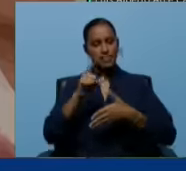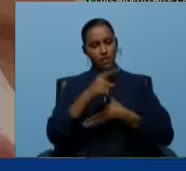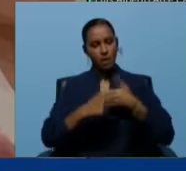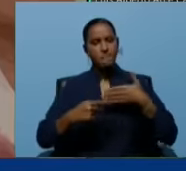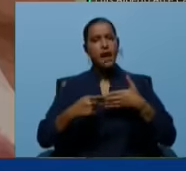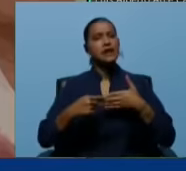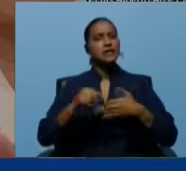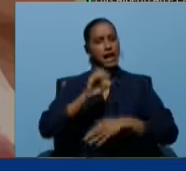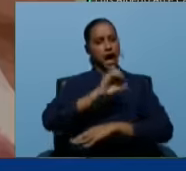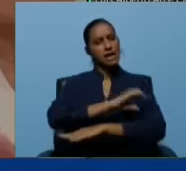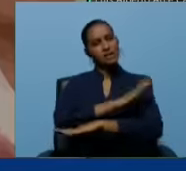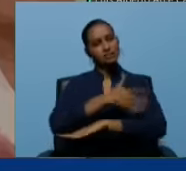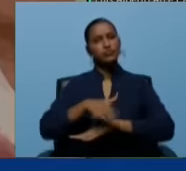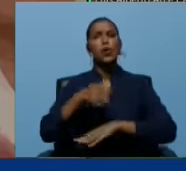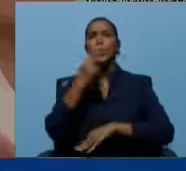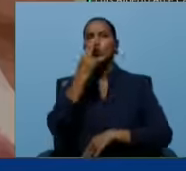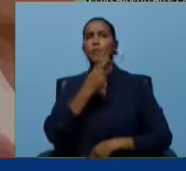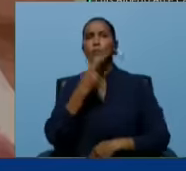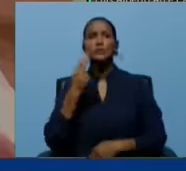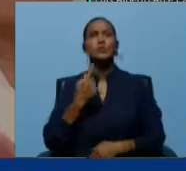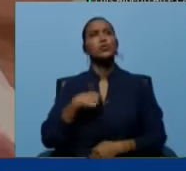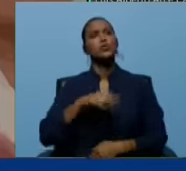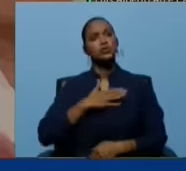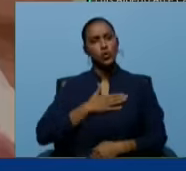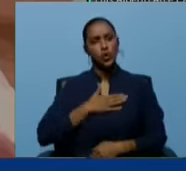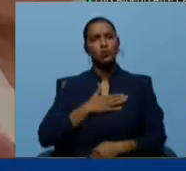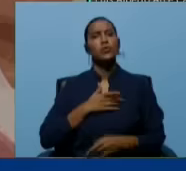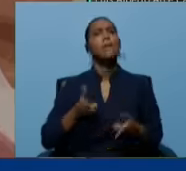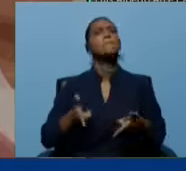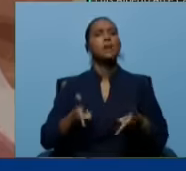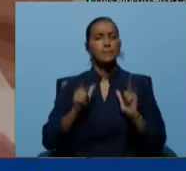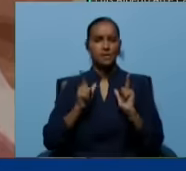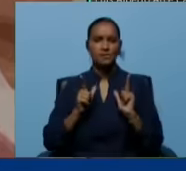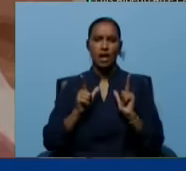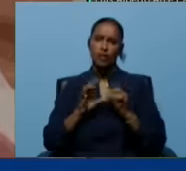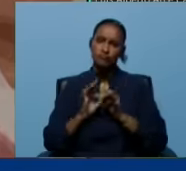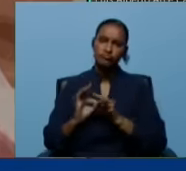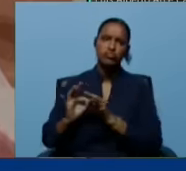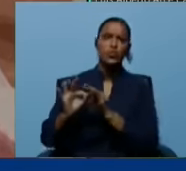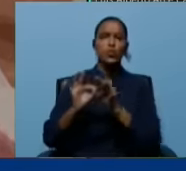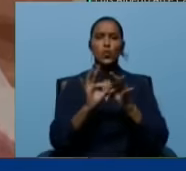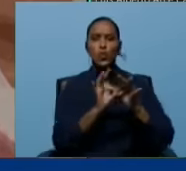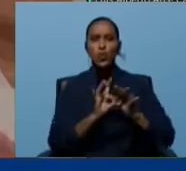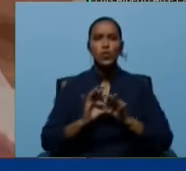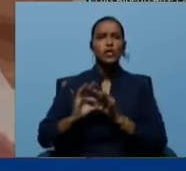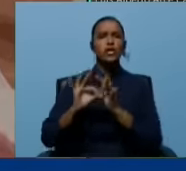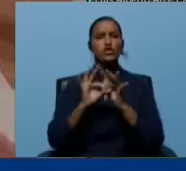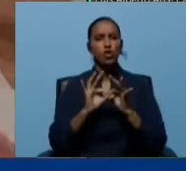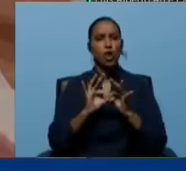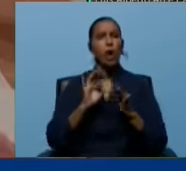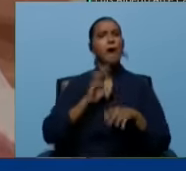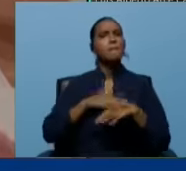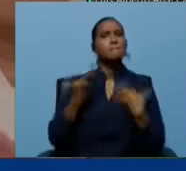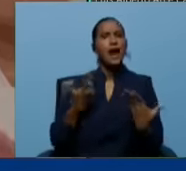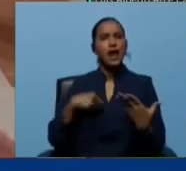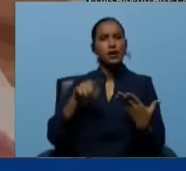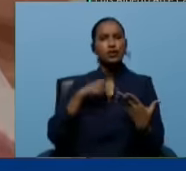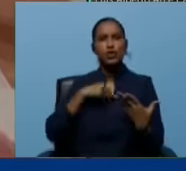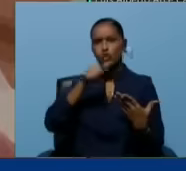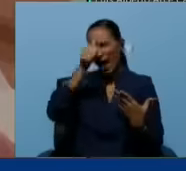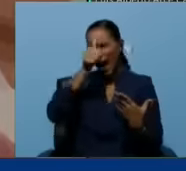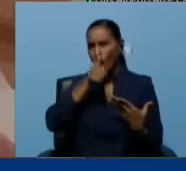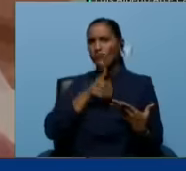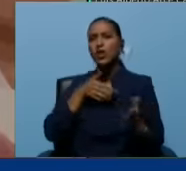caribeña que nos permite enfrentar unidos las pretensiones de dominación y hegemonía